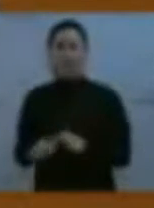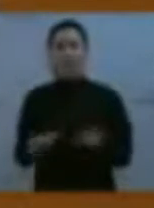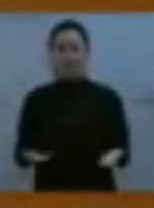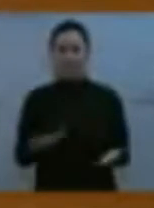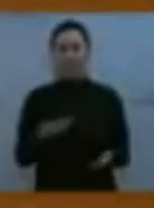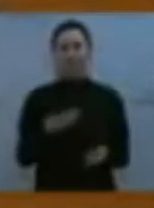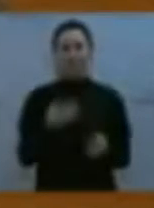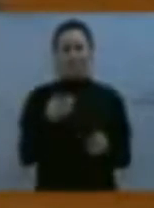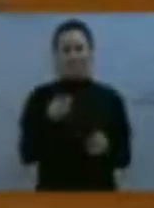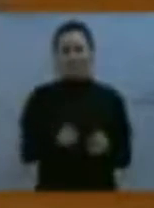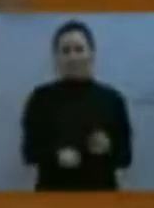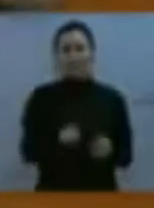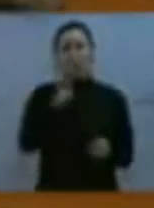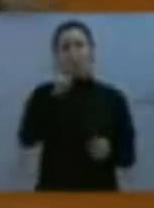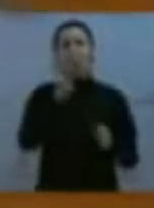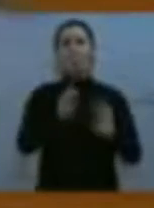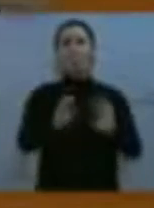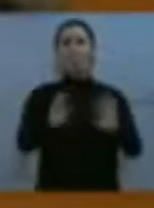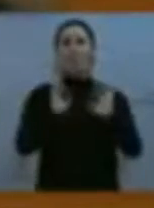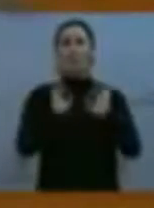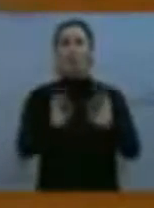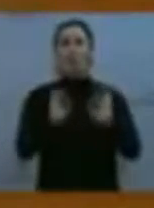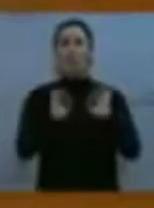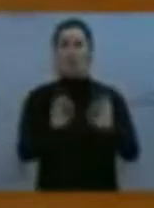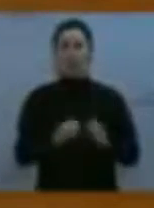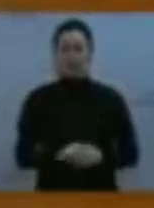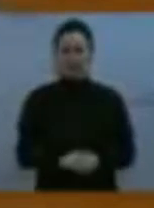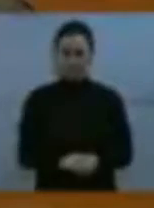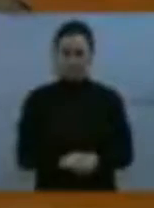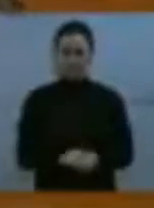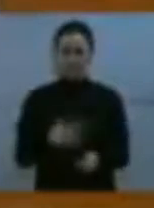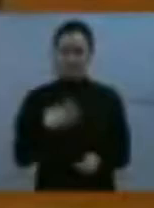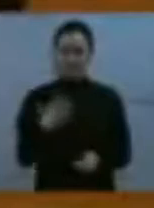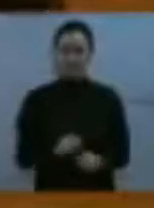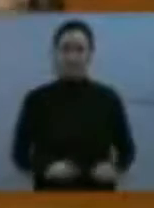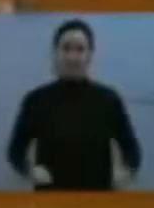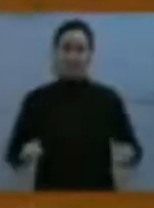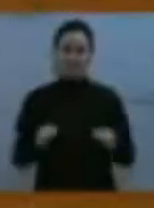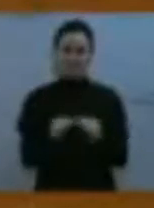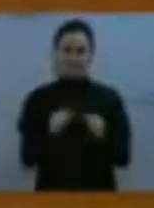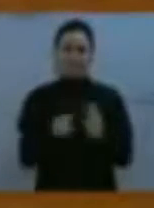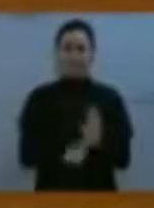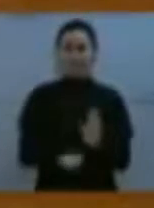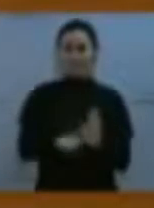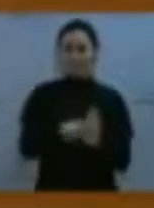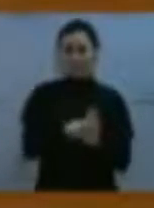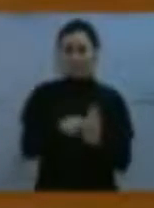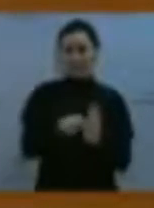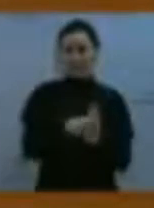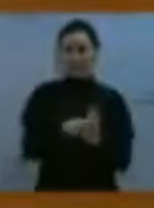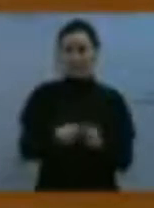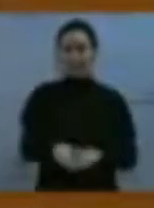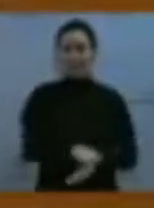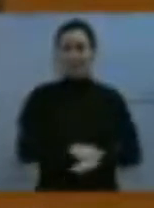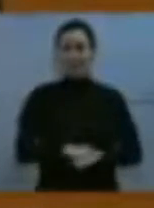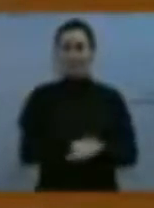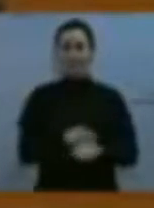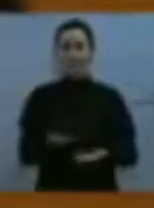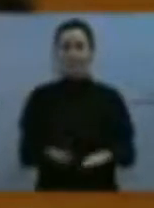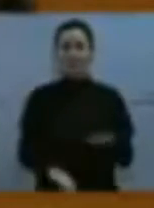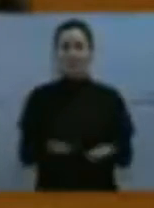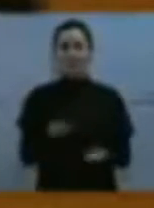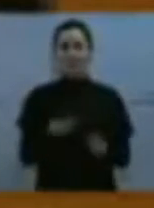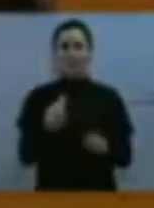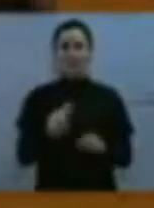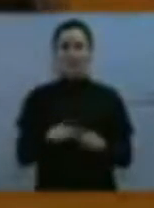podríamos coincidir, lo que es el principio más elemental de equilibrio político e institucional de este país, que es